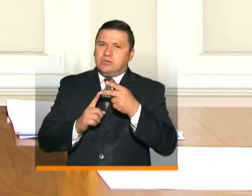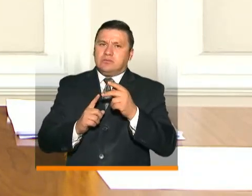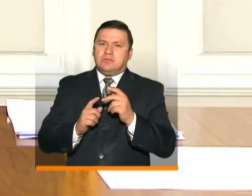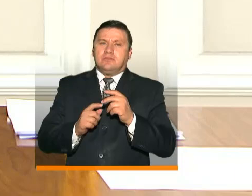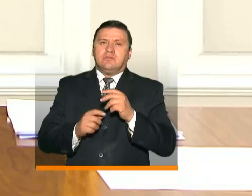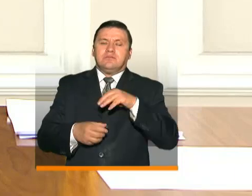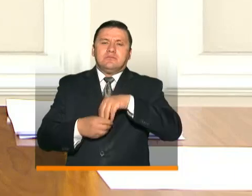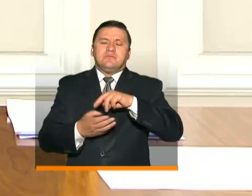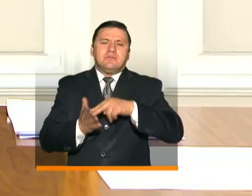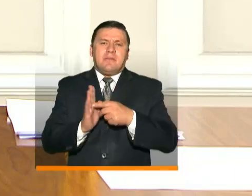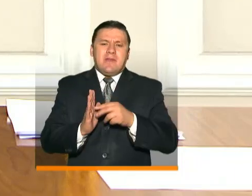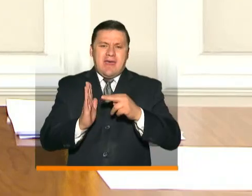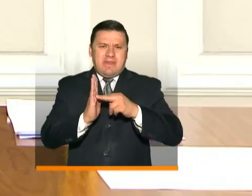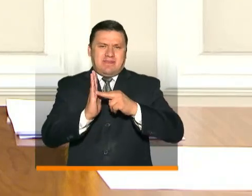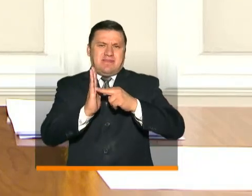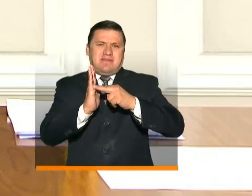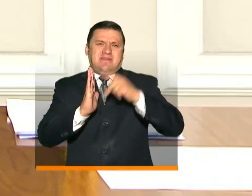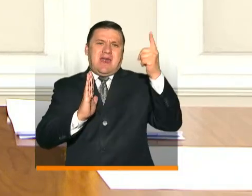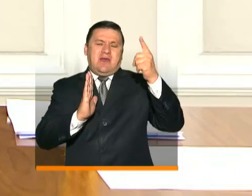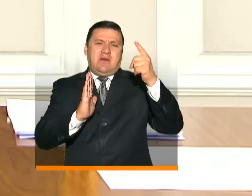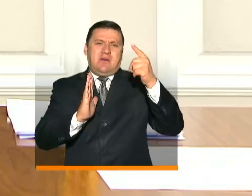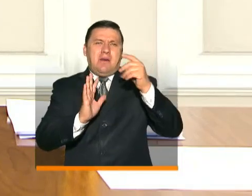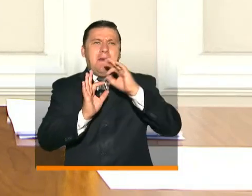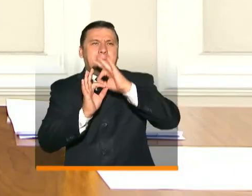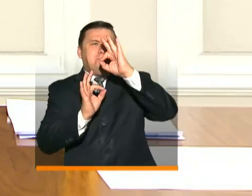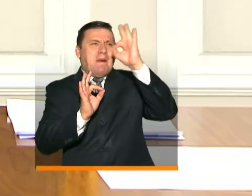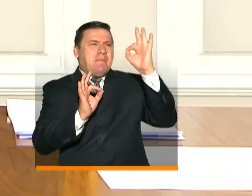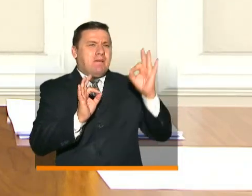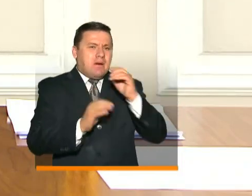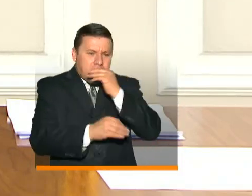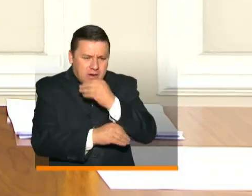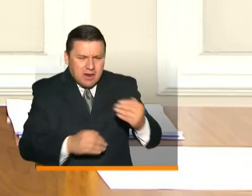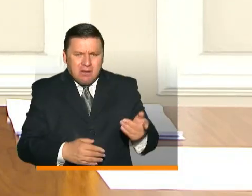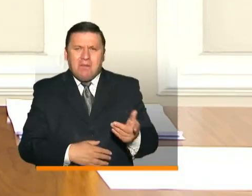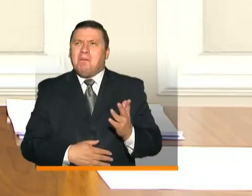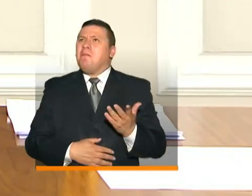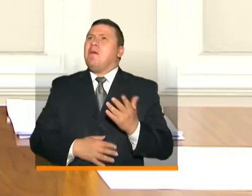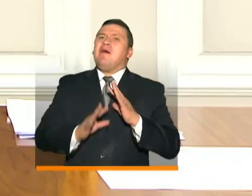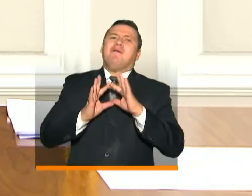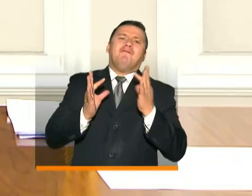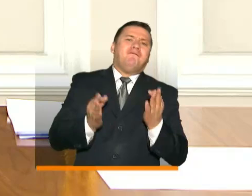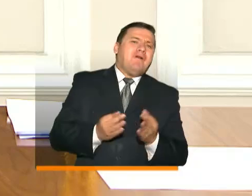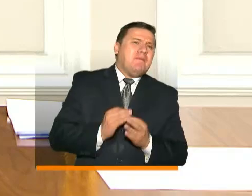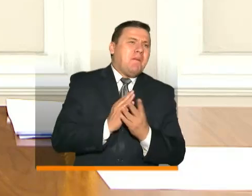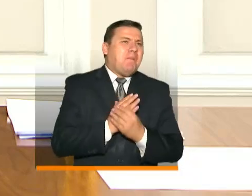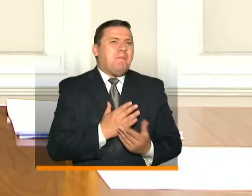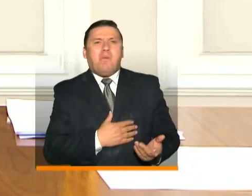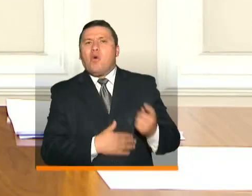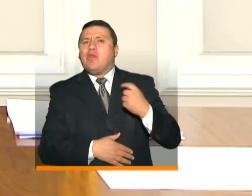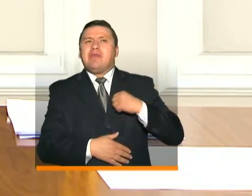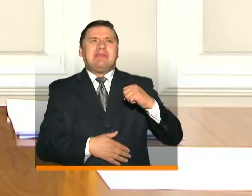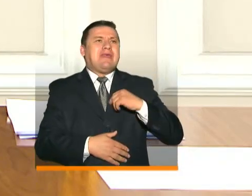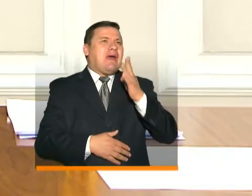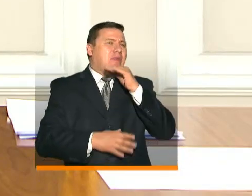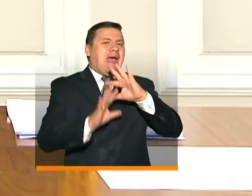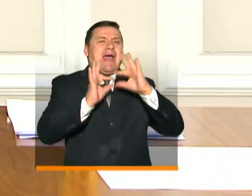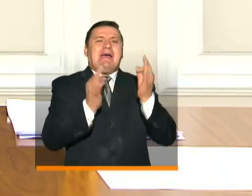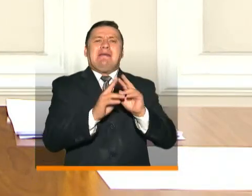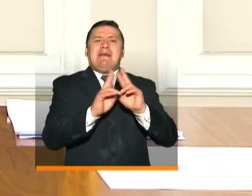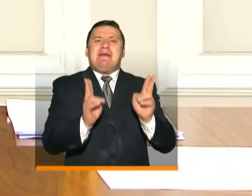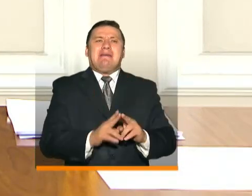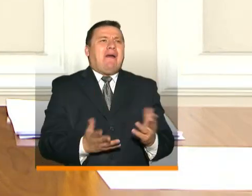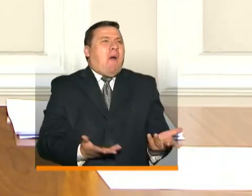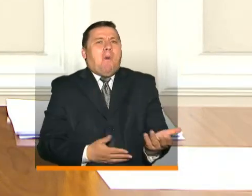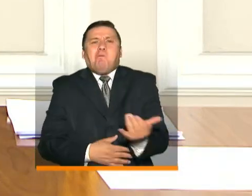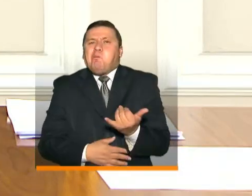entrega de tecnología en las regiones para que más niños vulnerables o en familias vulnerables puedan tener conectividad? Y